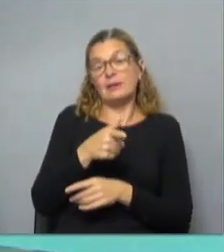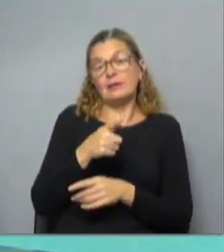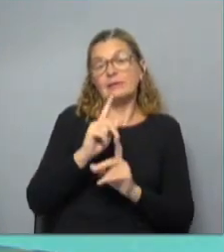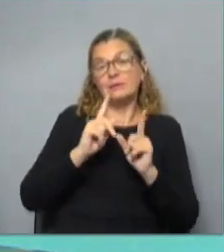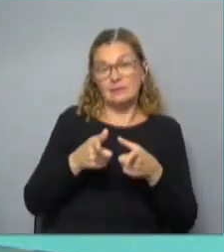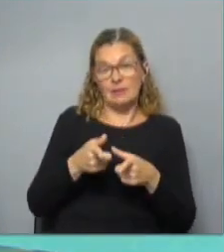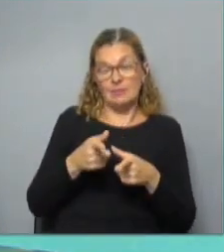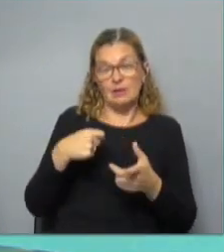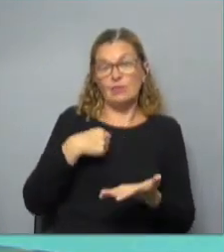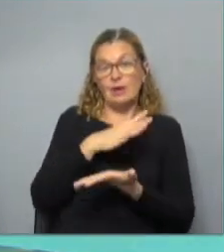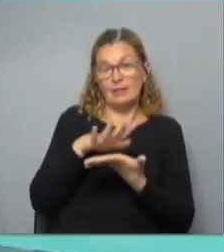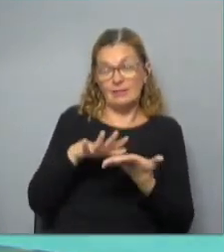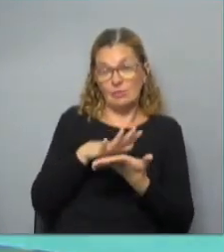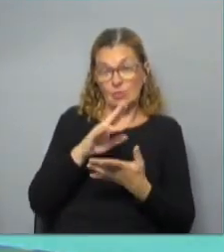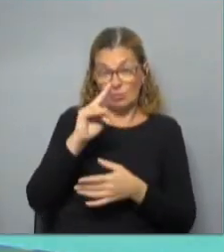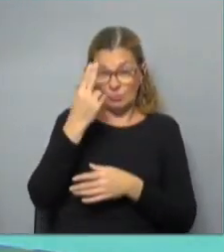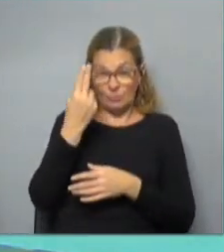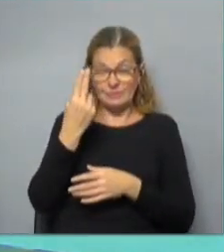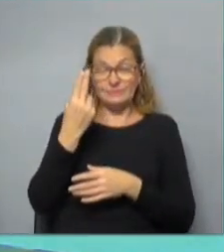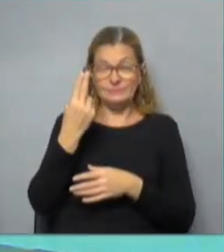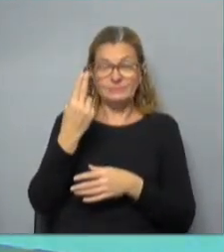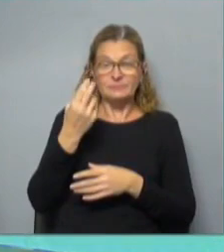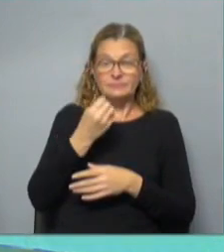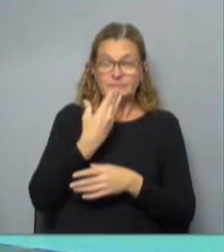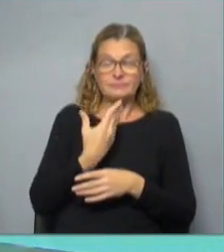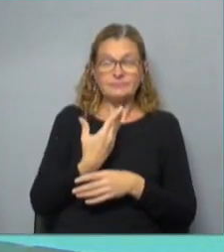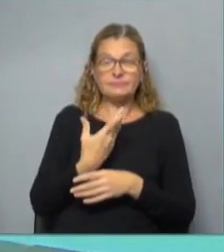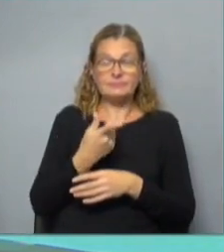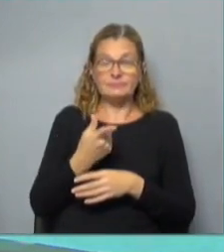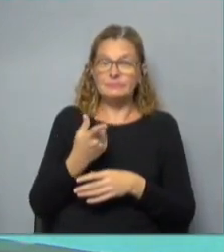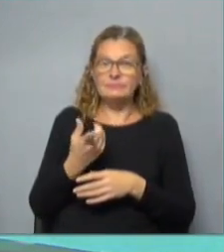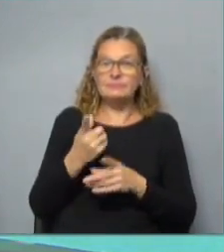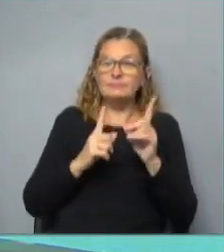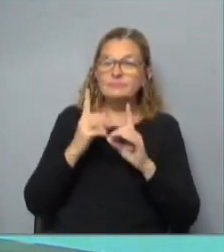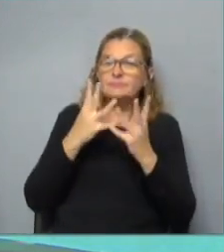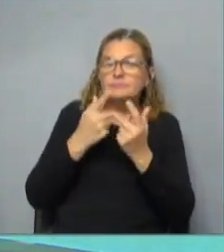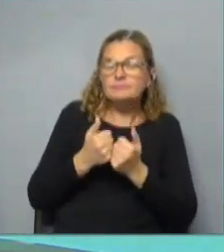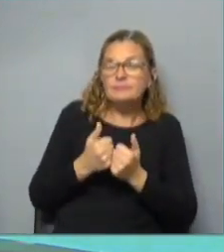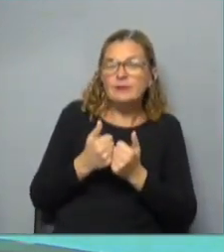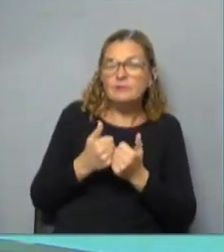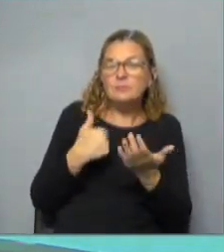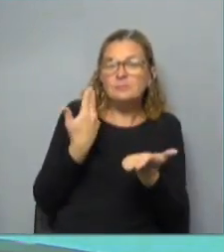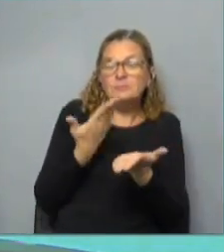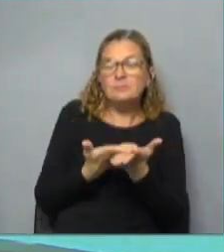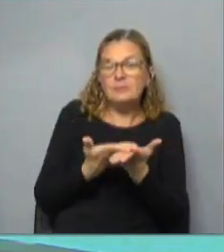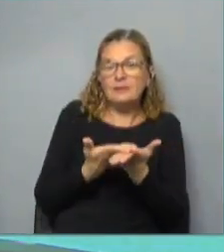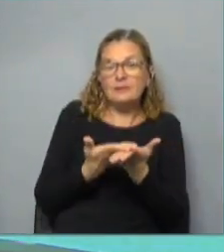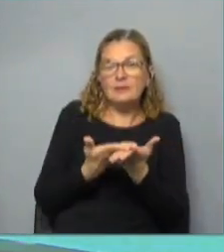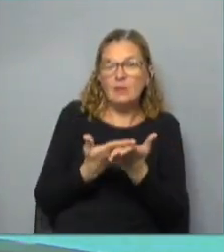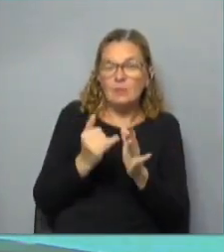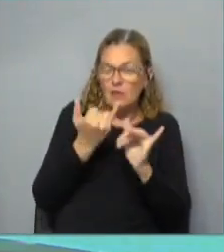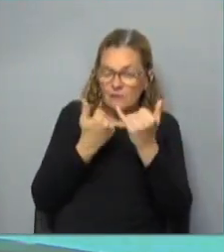la situación de uruguay y bueno está esta herramienta de alguna manera ellos representan como como